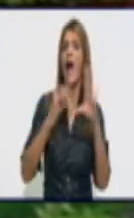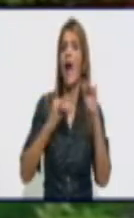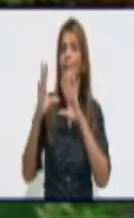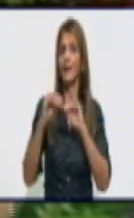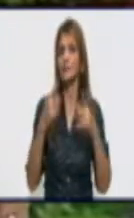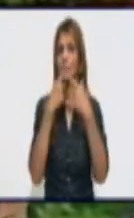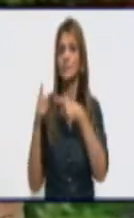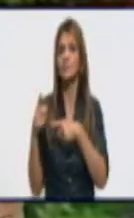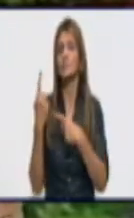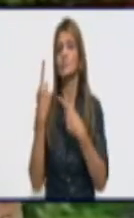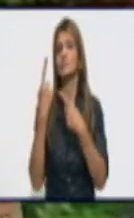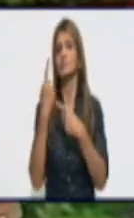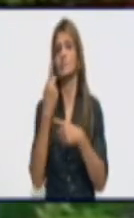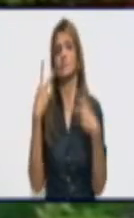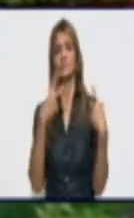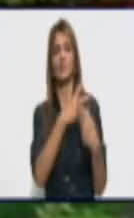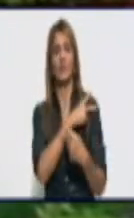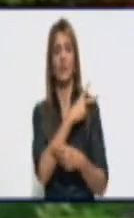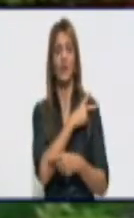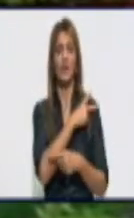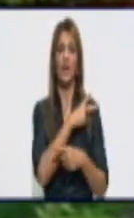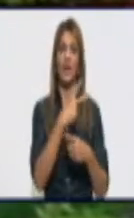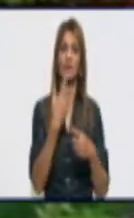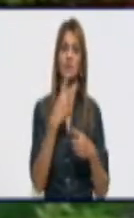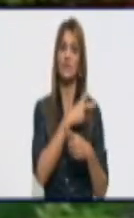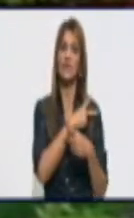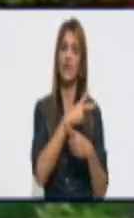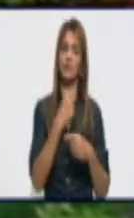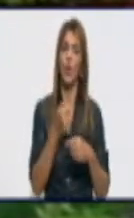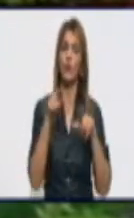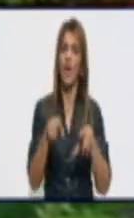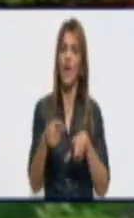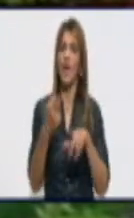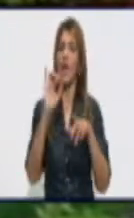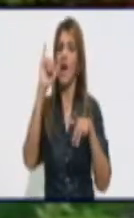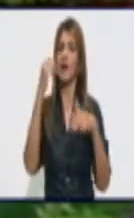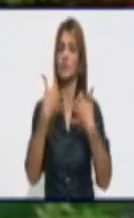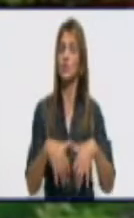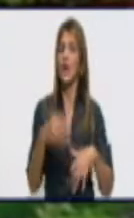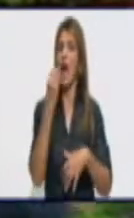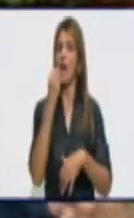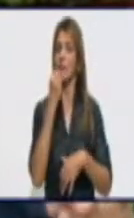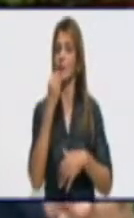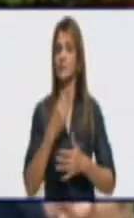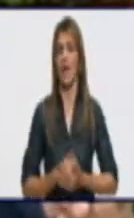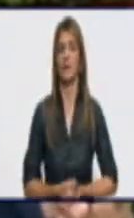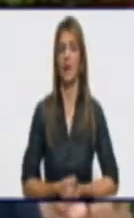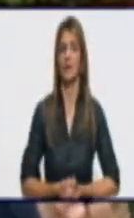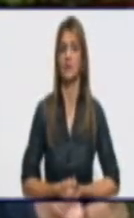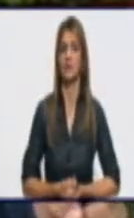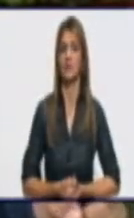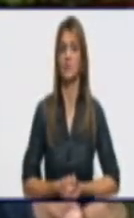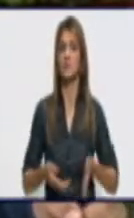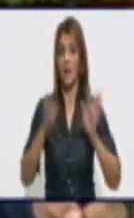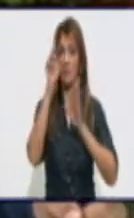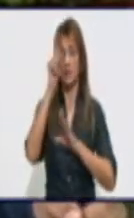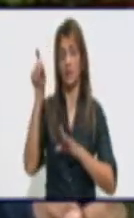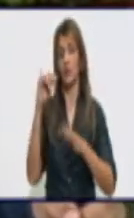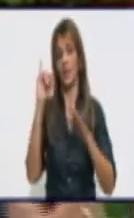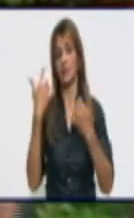este tema de la comercialización tiene que ver con el encadenamiento productivo desde la agricultura y con el Ministerio de la